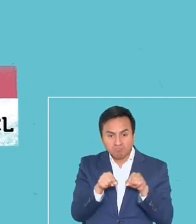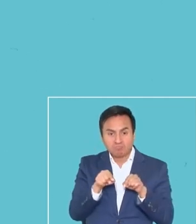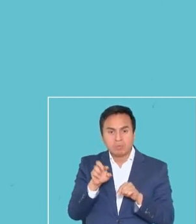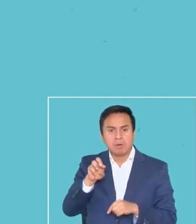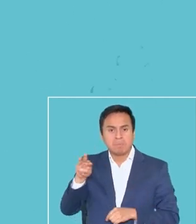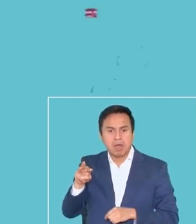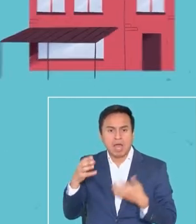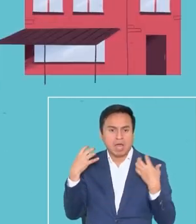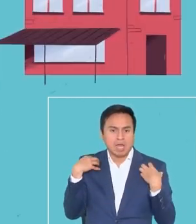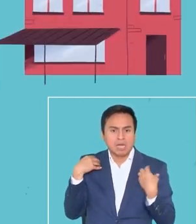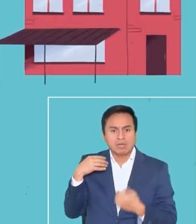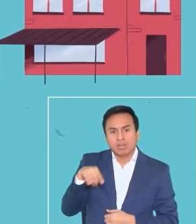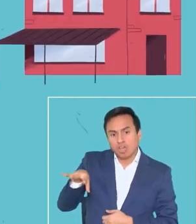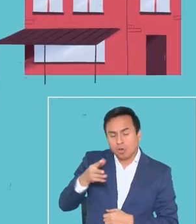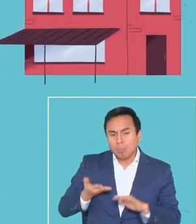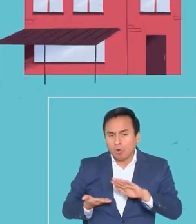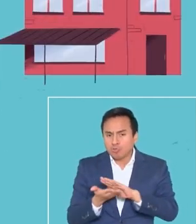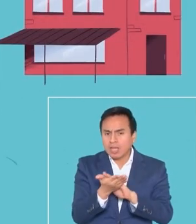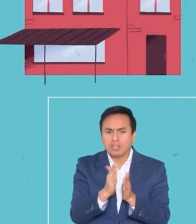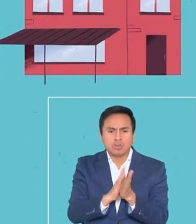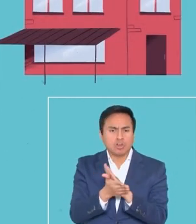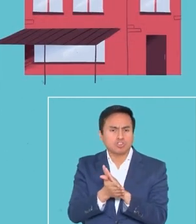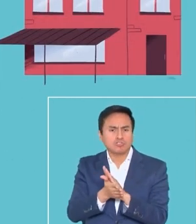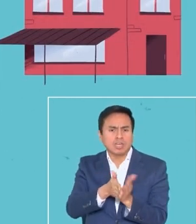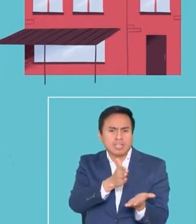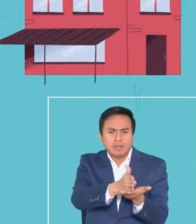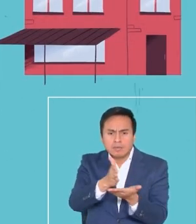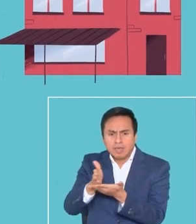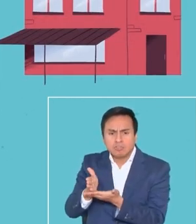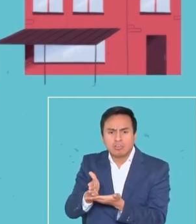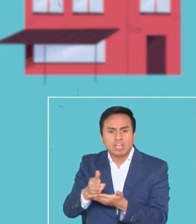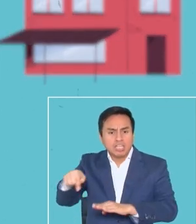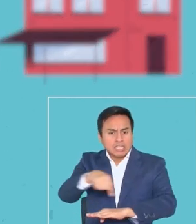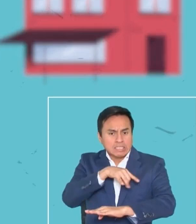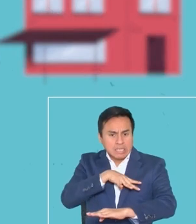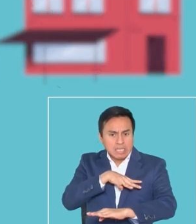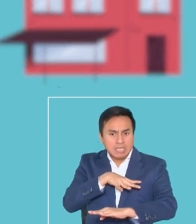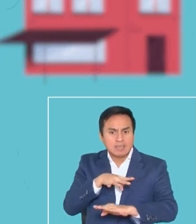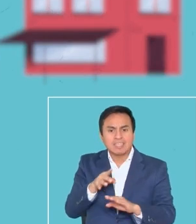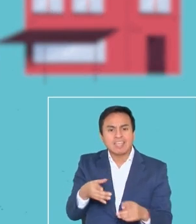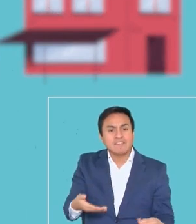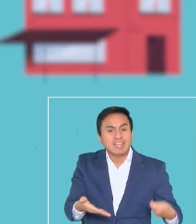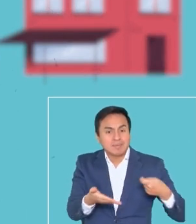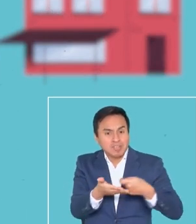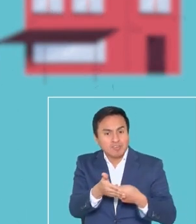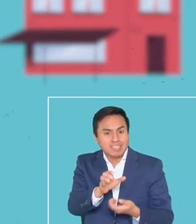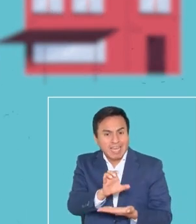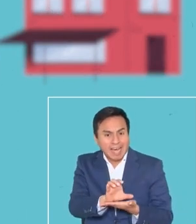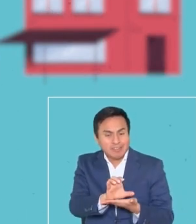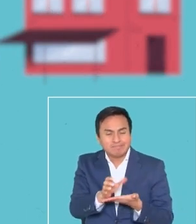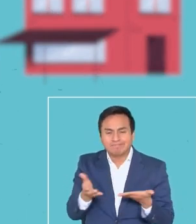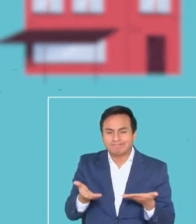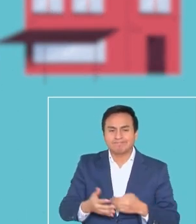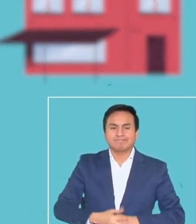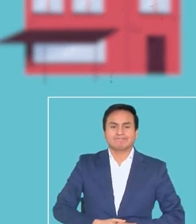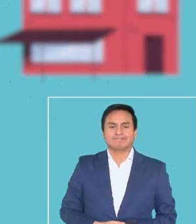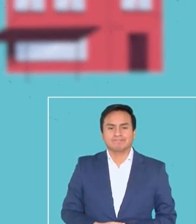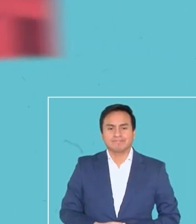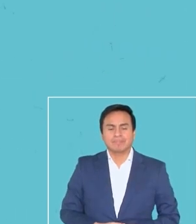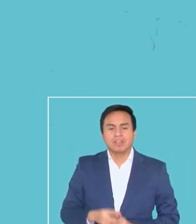web en la que apoderados y apoderadas pueden postular a todos los establecimientos del país que reciben financiamiento del